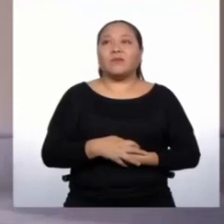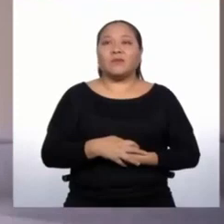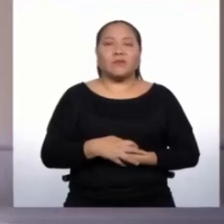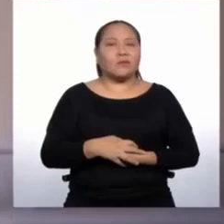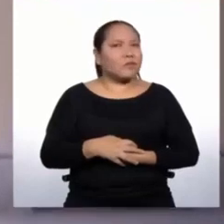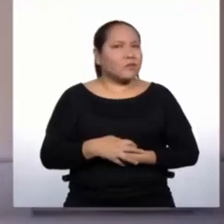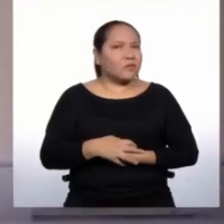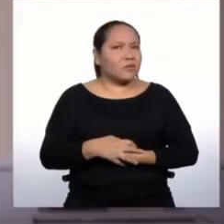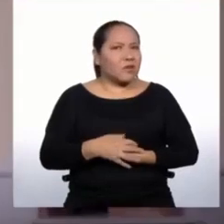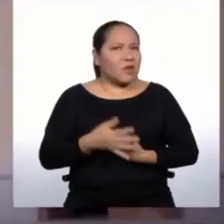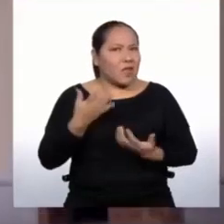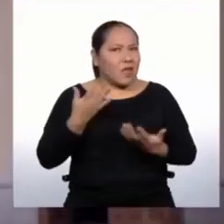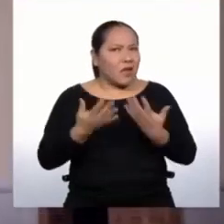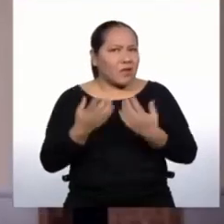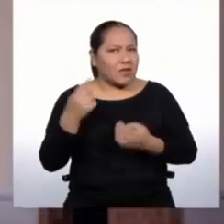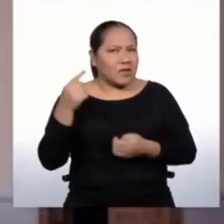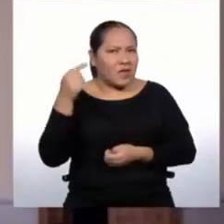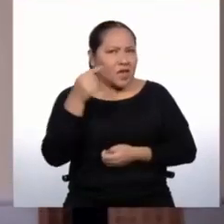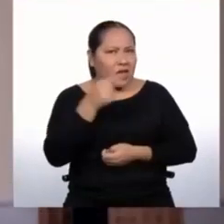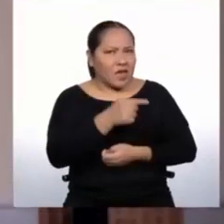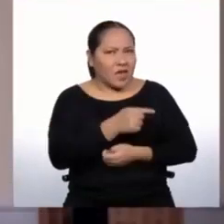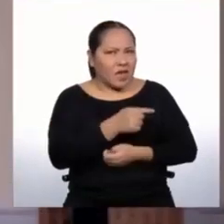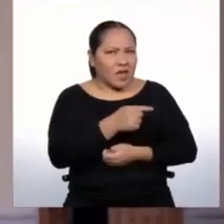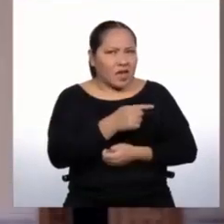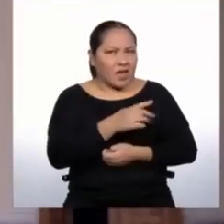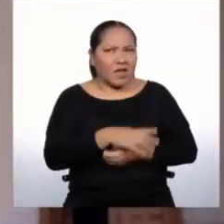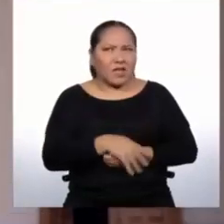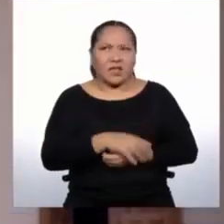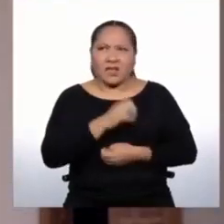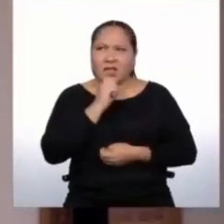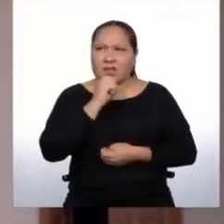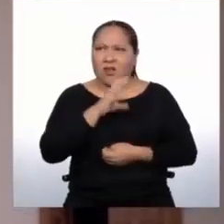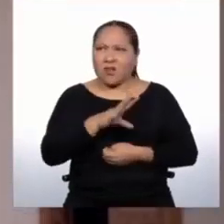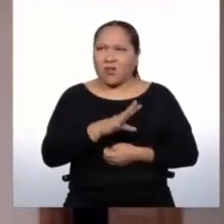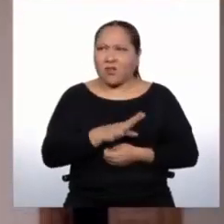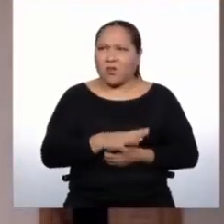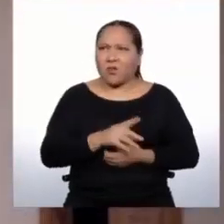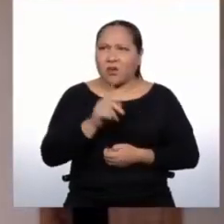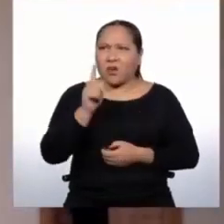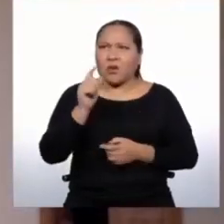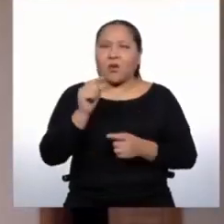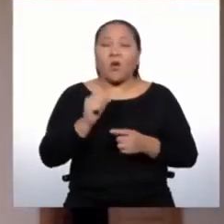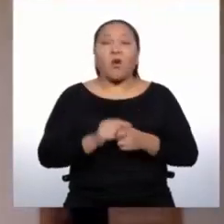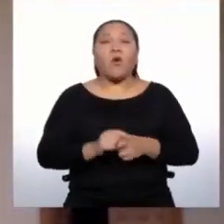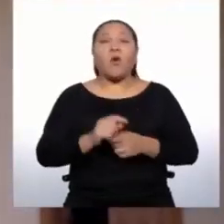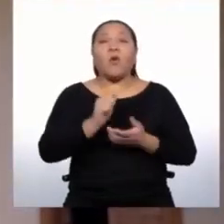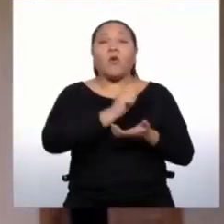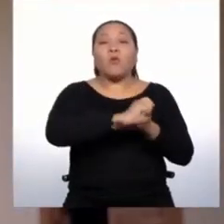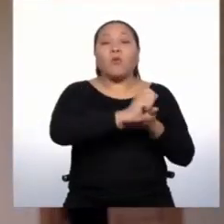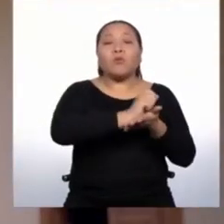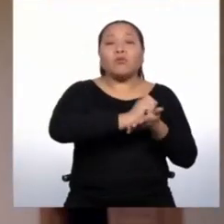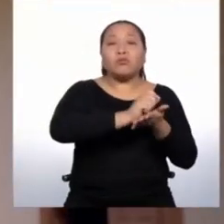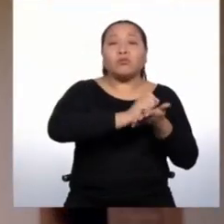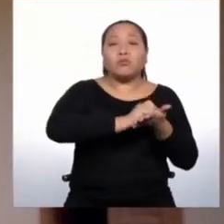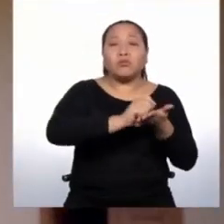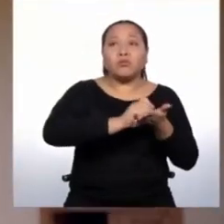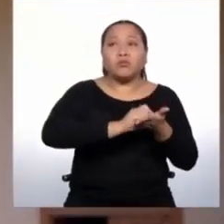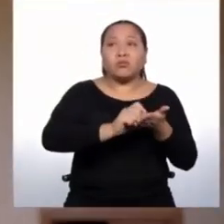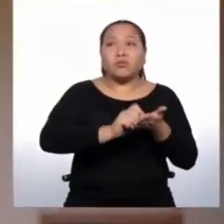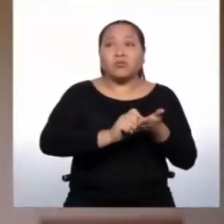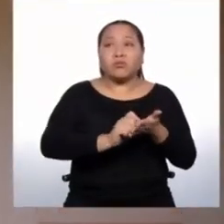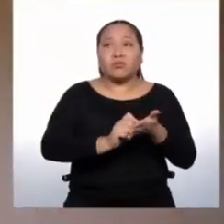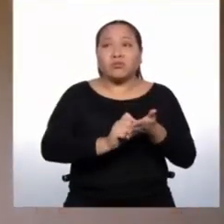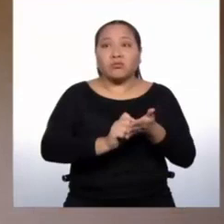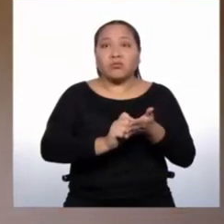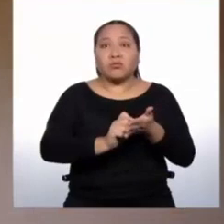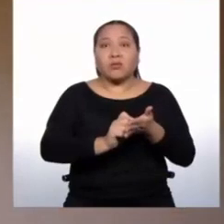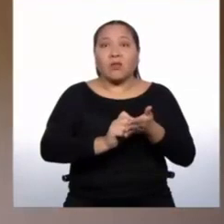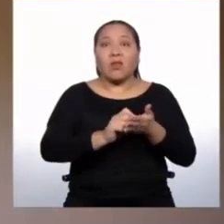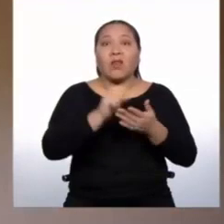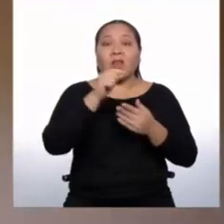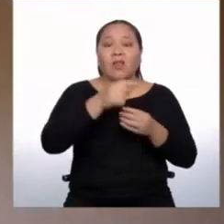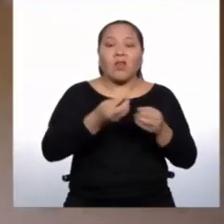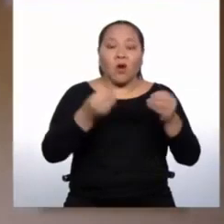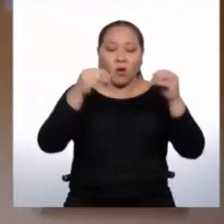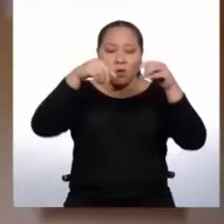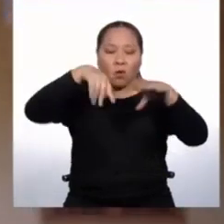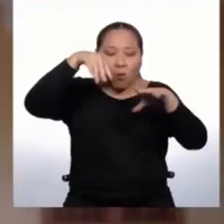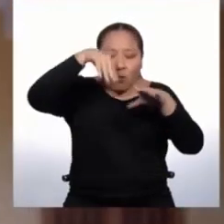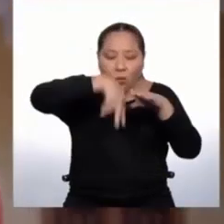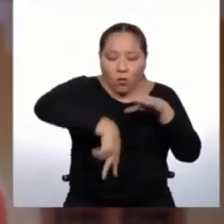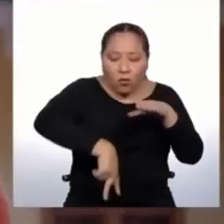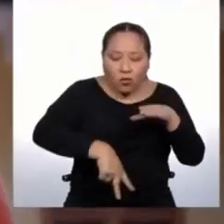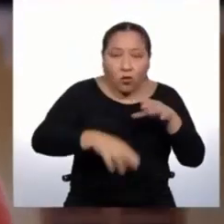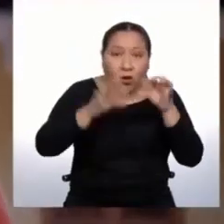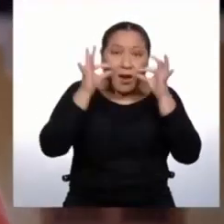¿Acaso fue por él por quien un caquiversista dijo lo de un escribano y un gato a un pozo cayeron? Como los